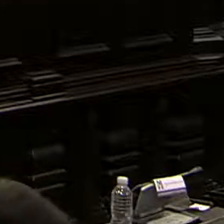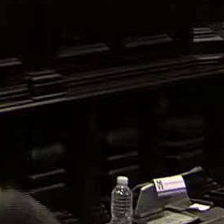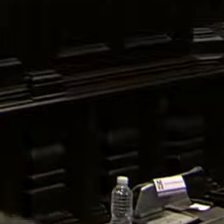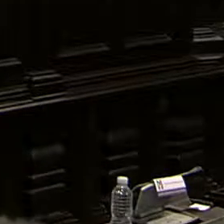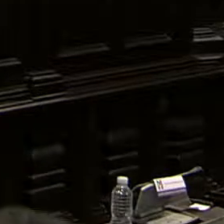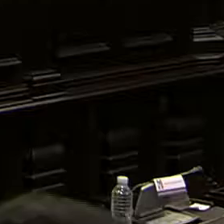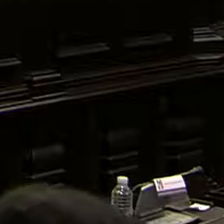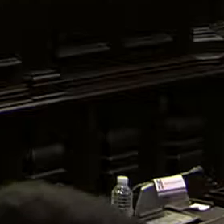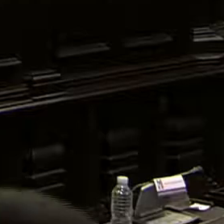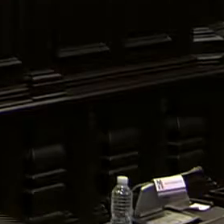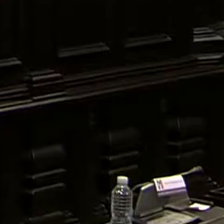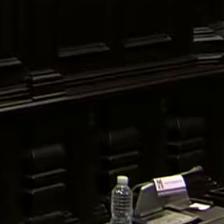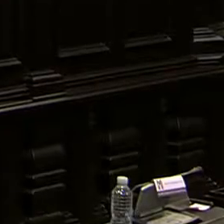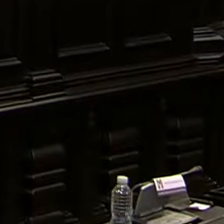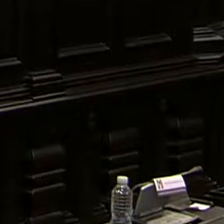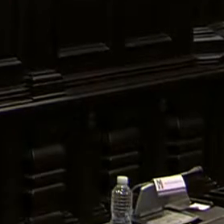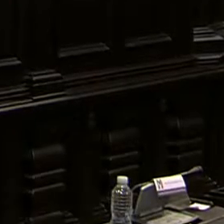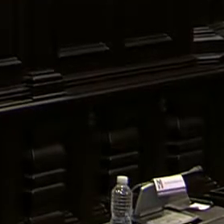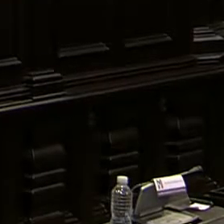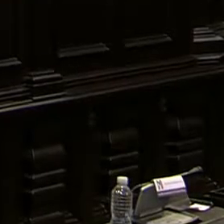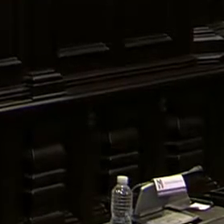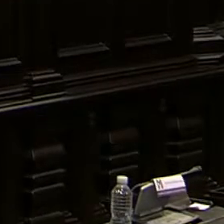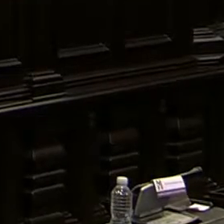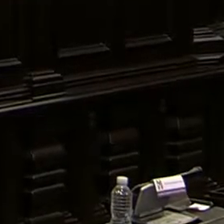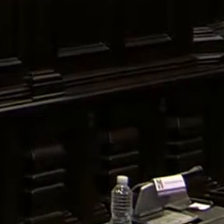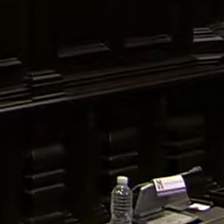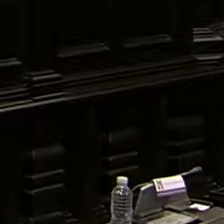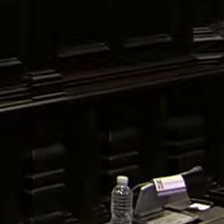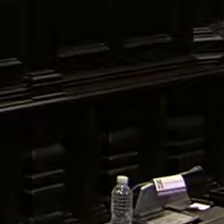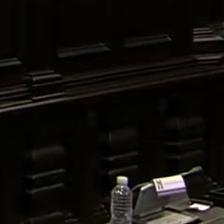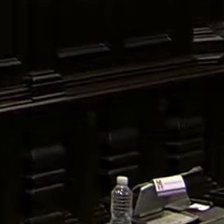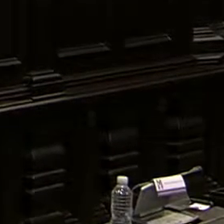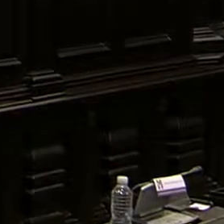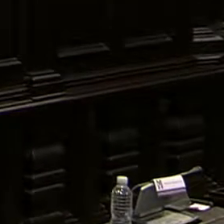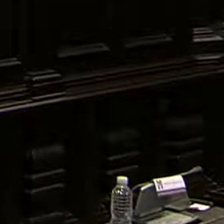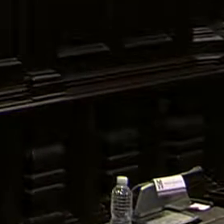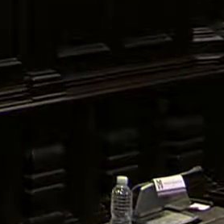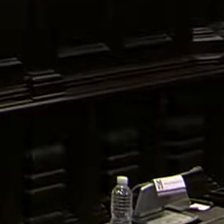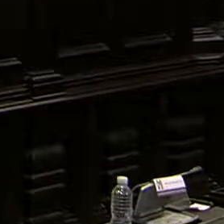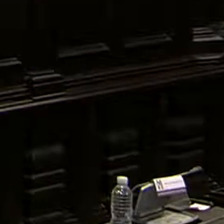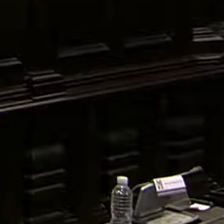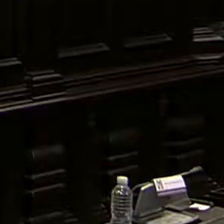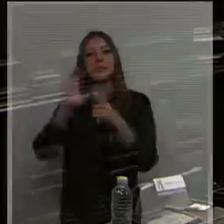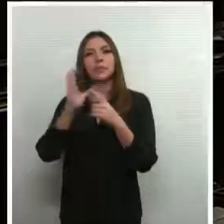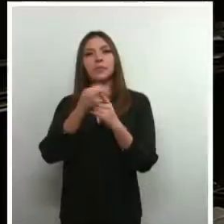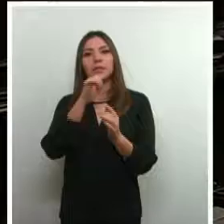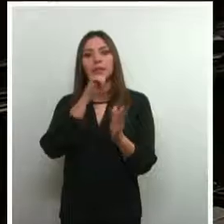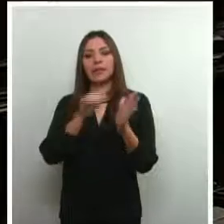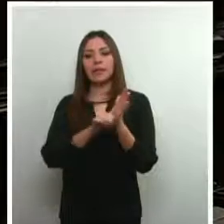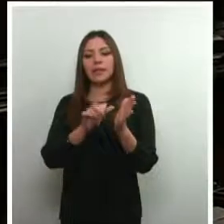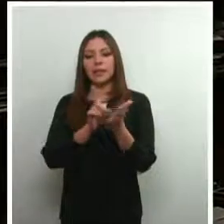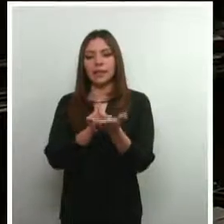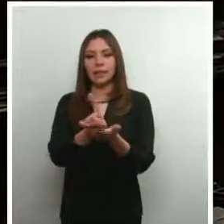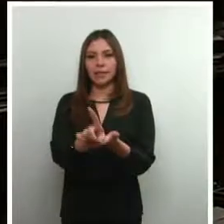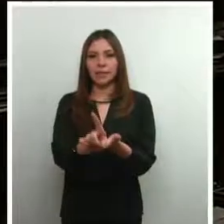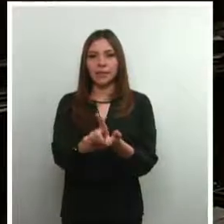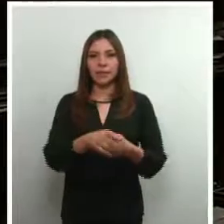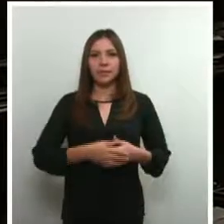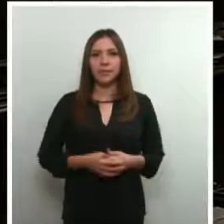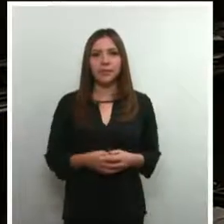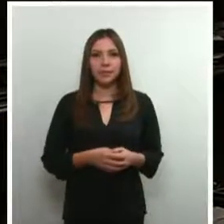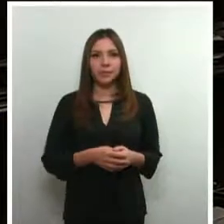Ciudad habitable. El penúltimo artículo correspondiente a la Comisión de Carta de Derechos. No sin